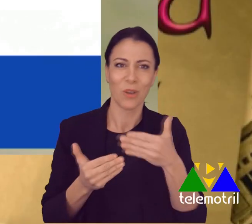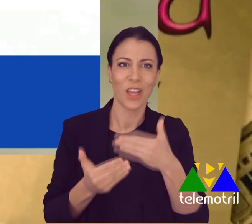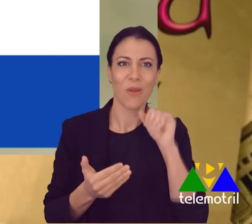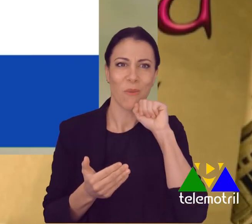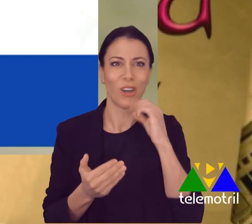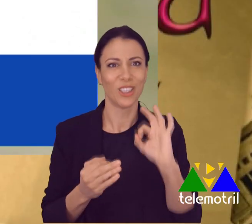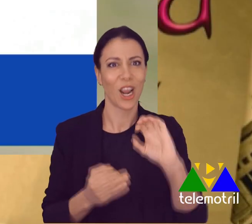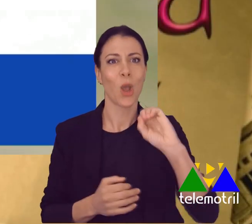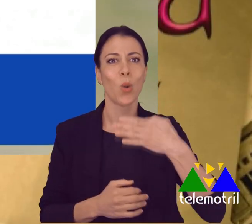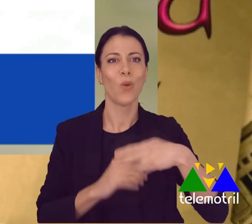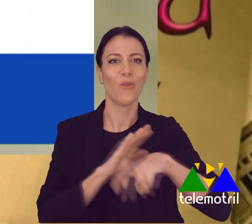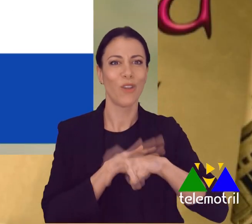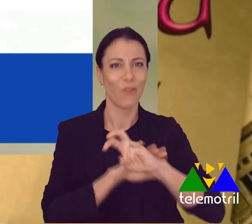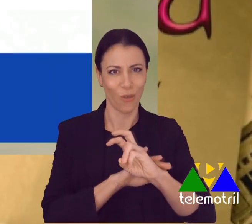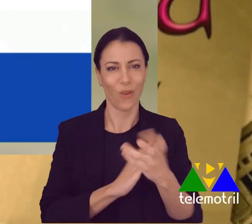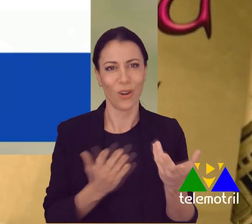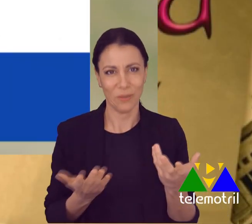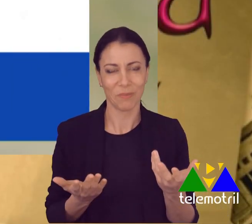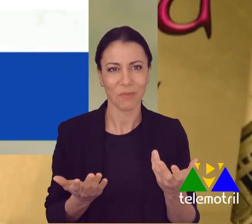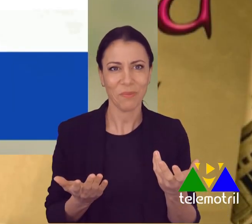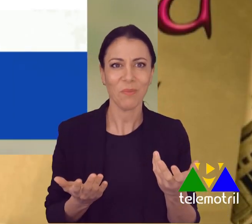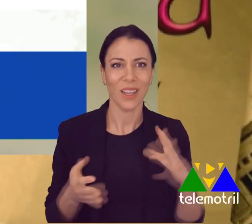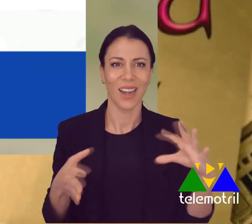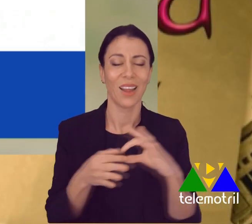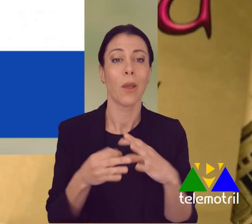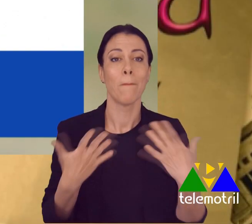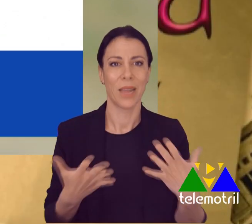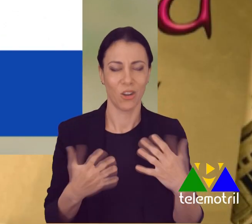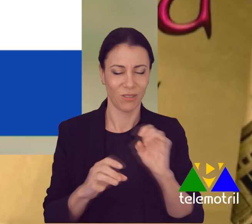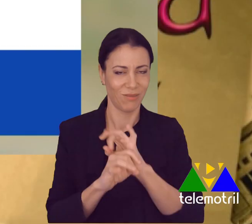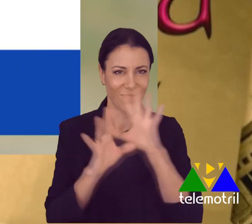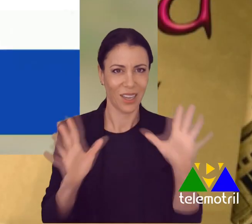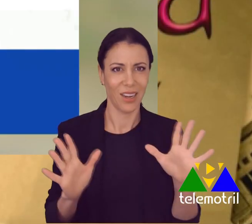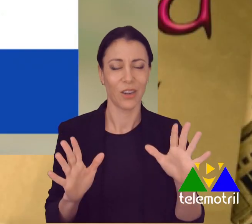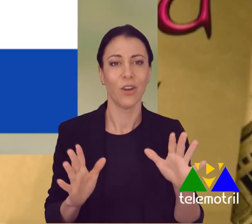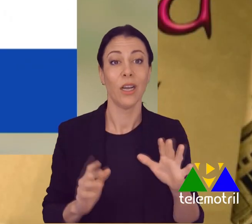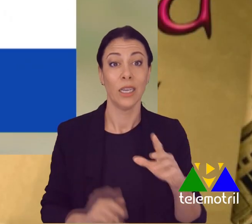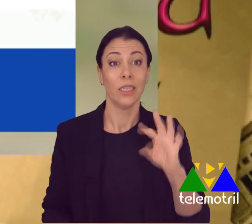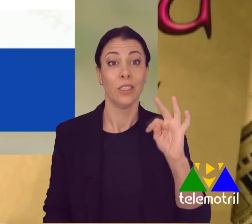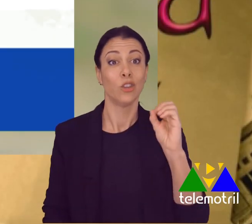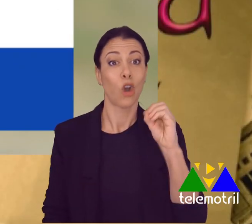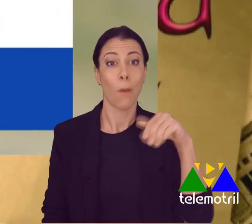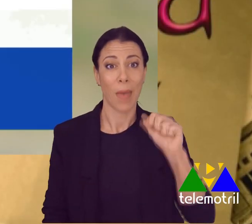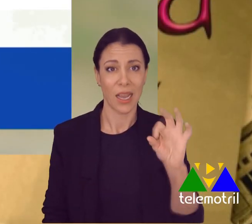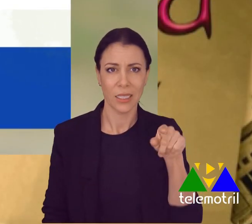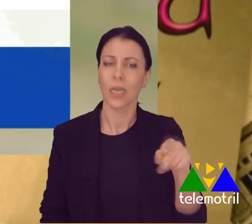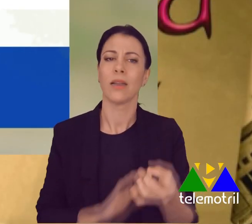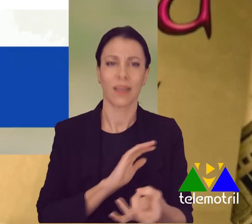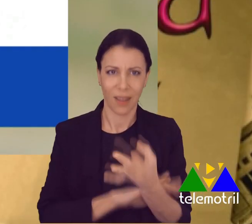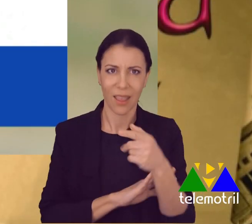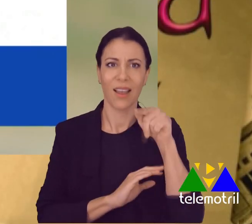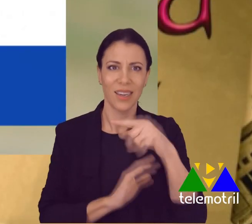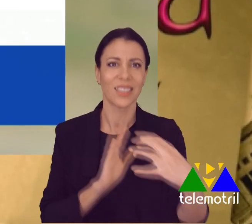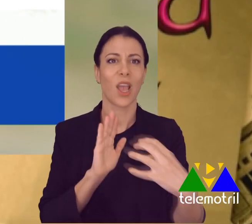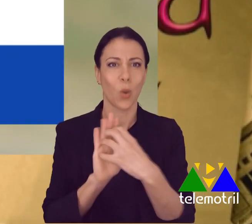Motril Club de Fútbol. Y del Motril más es decir, que evidentemente Tomás de Aquino y Mercado es el que crea ese